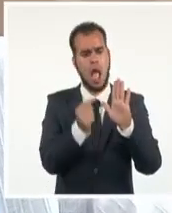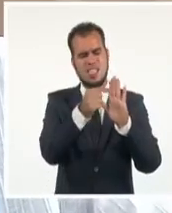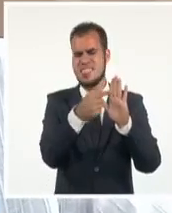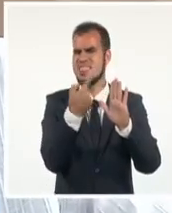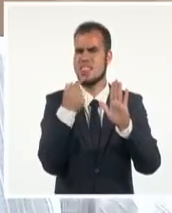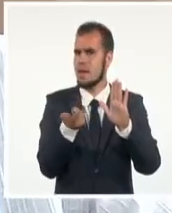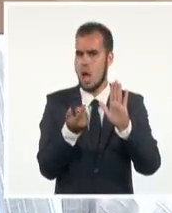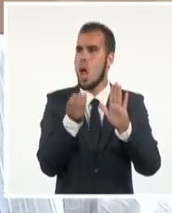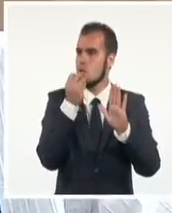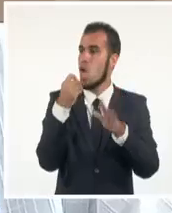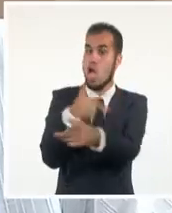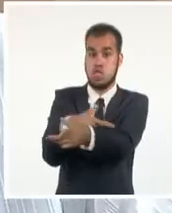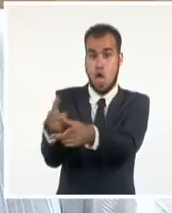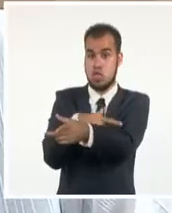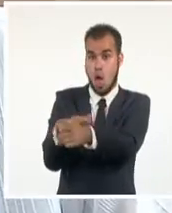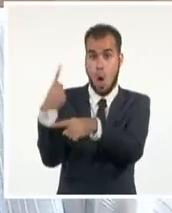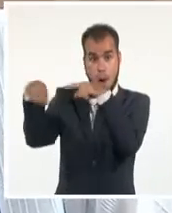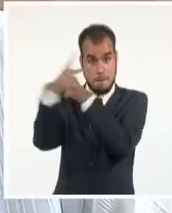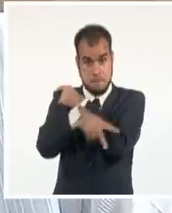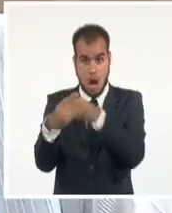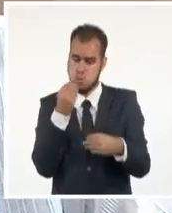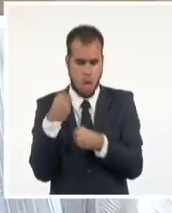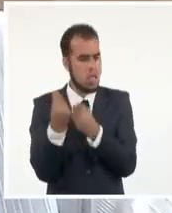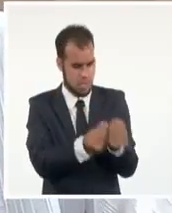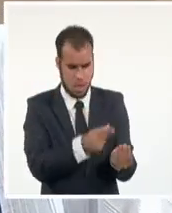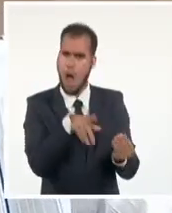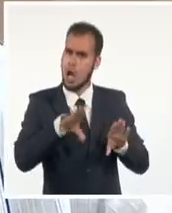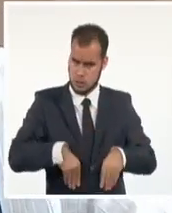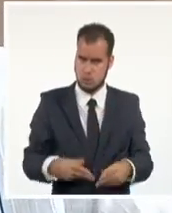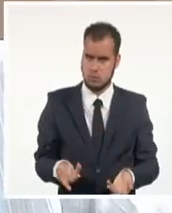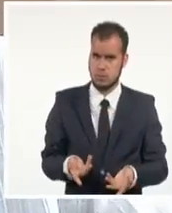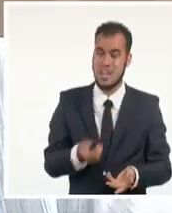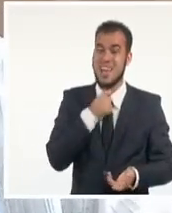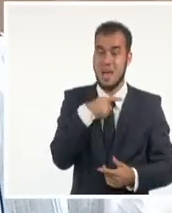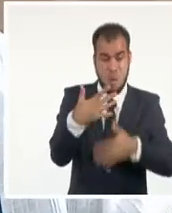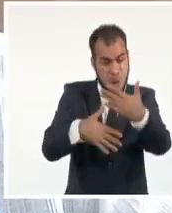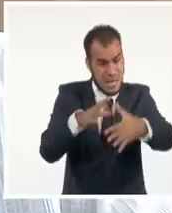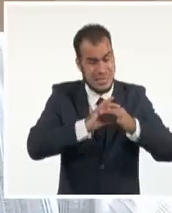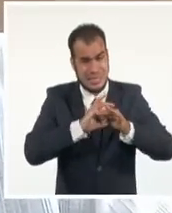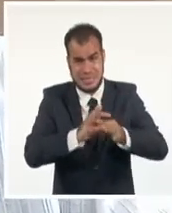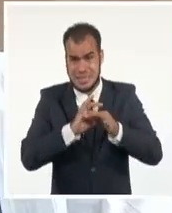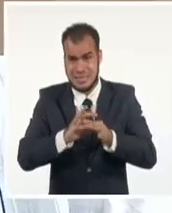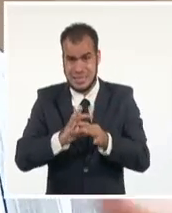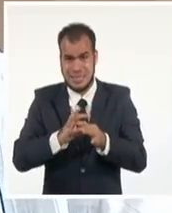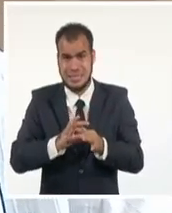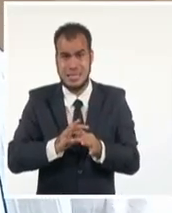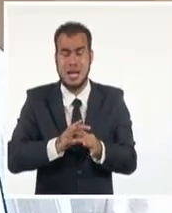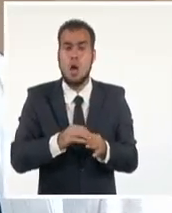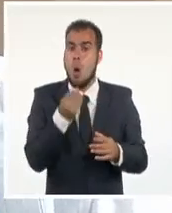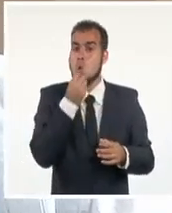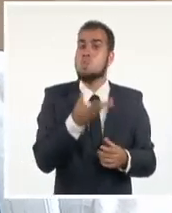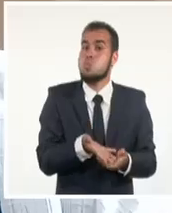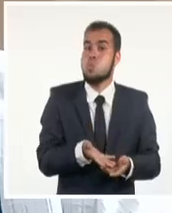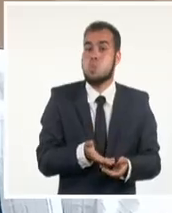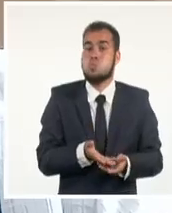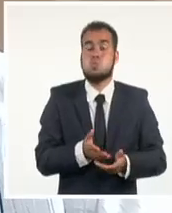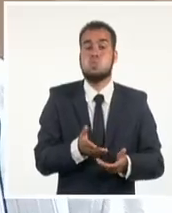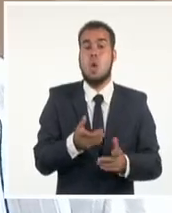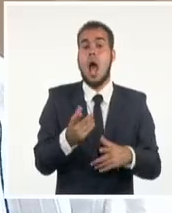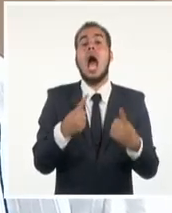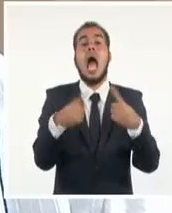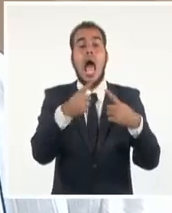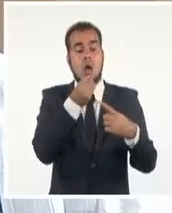Papa Francisco pidió la eliminación de todos los bloqueos que existiesen y que fueran condonadas las deudas a los países afectados por el